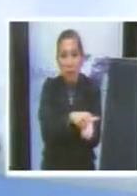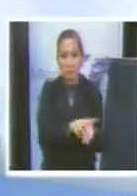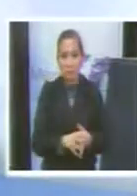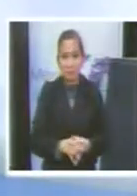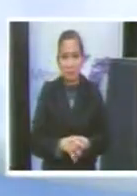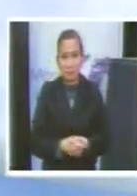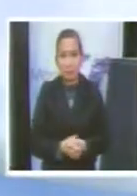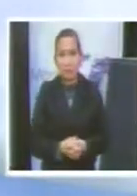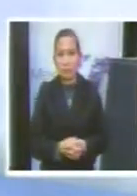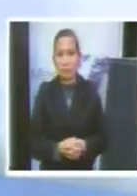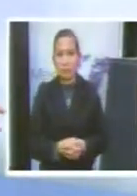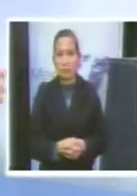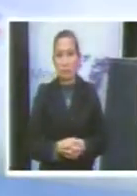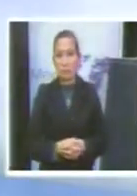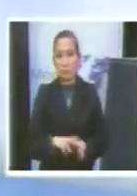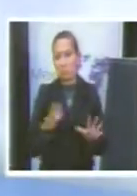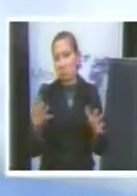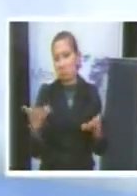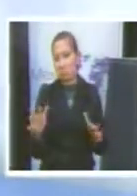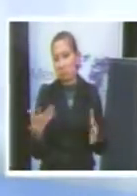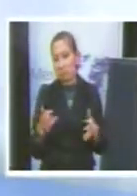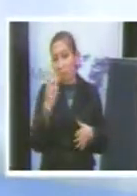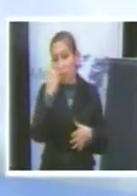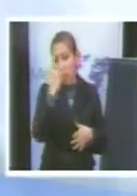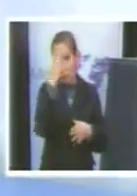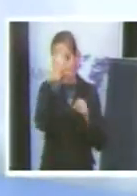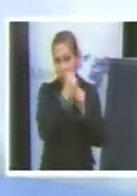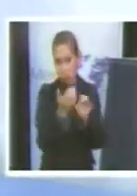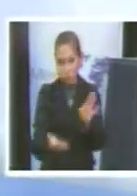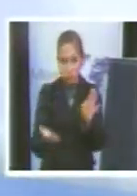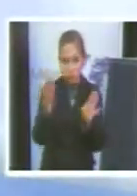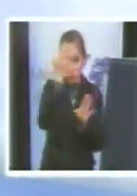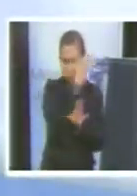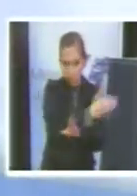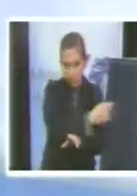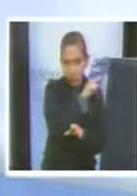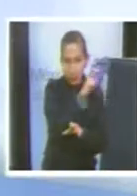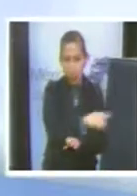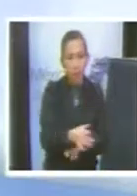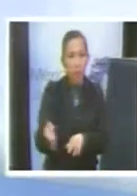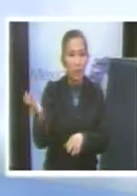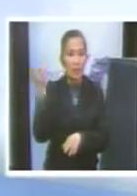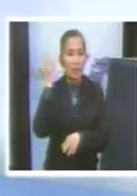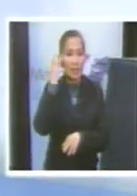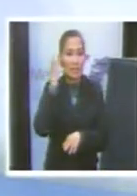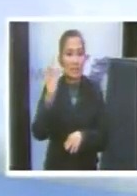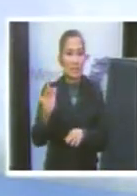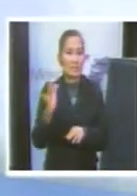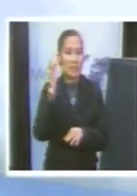tardar. Hace aproximadamente 2 años, en Santiago de Chile,